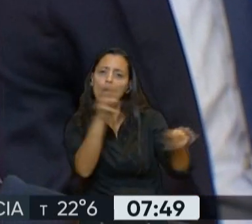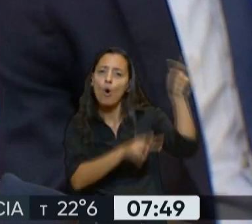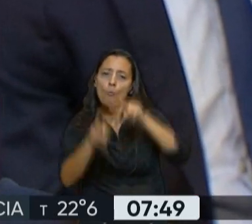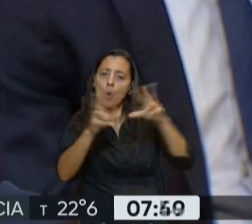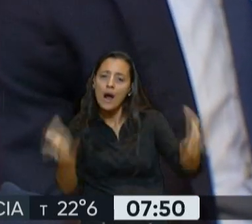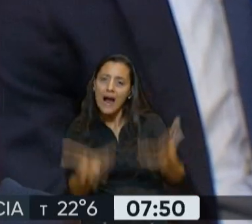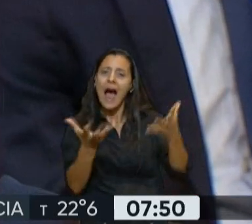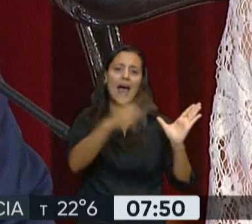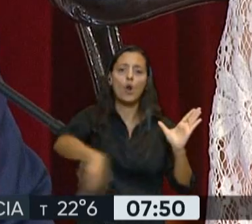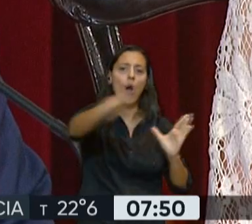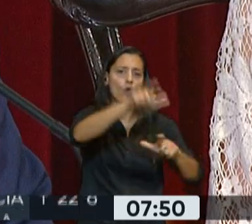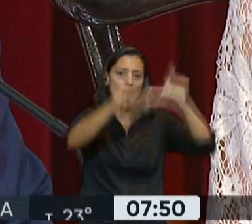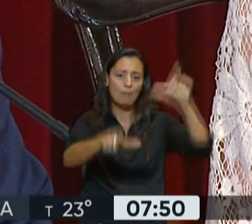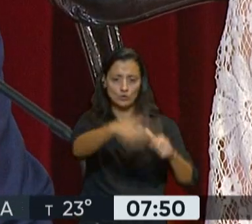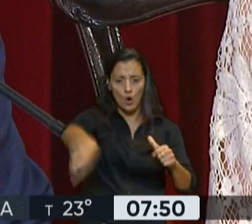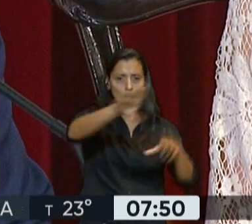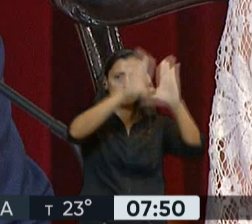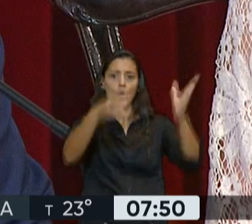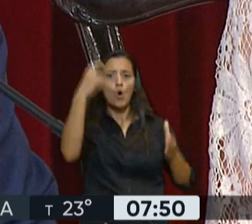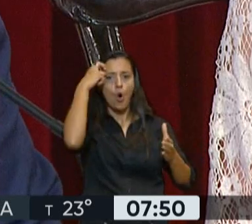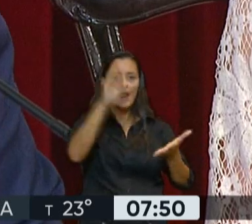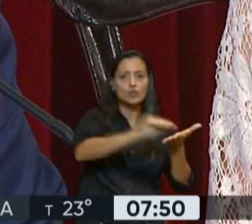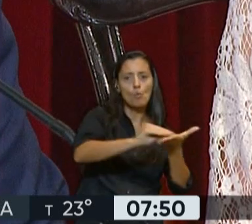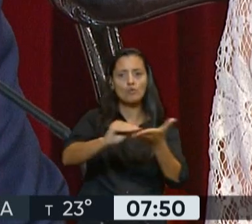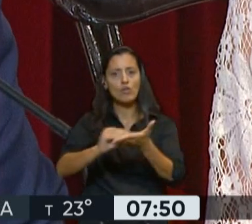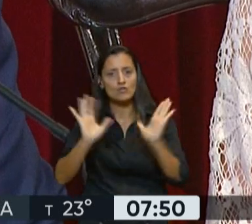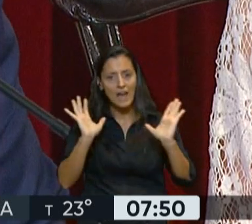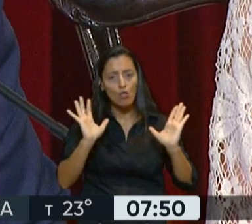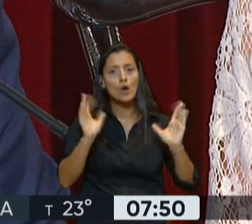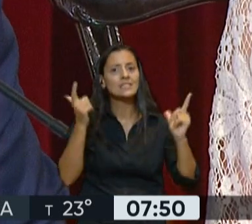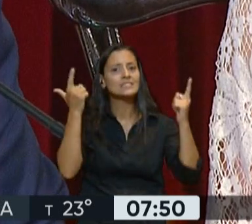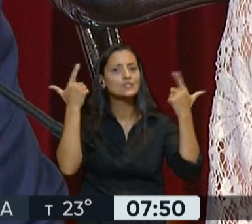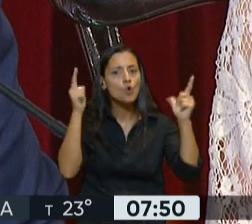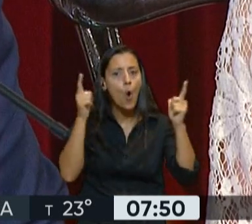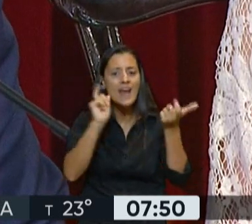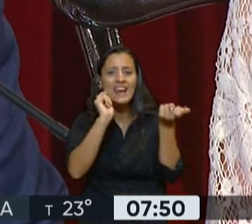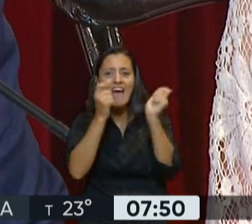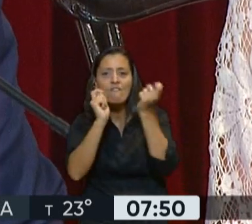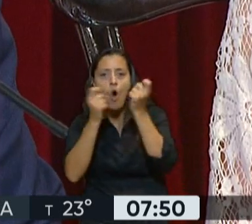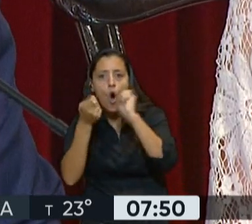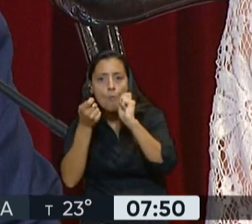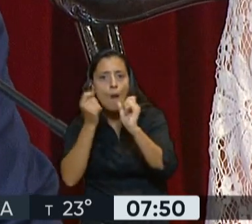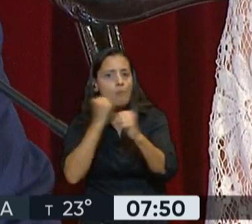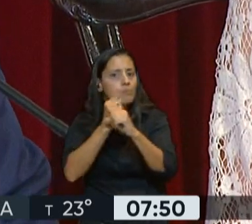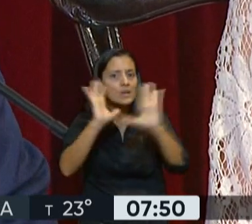muy claro ante esta Asamblea Legislativa. No habrá una reforma previsional.